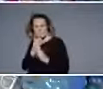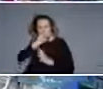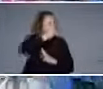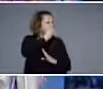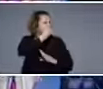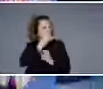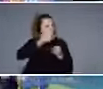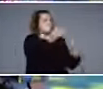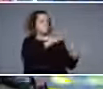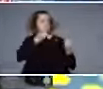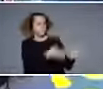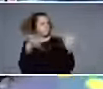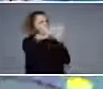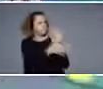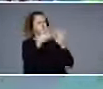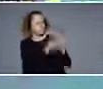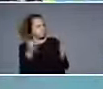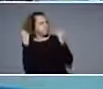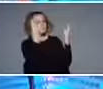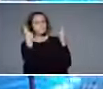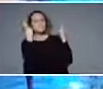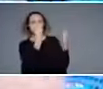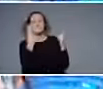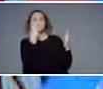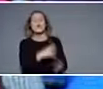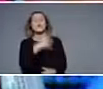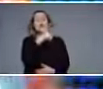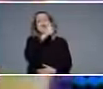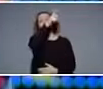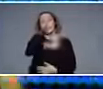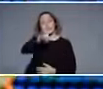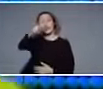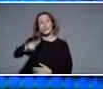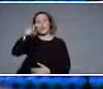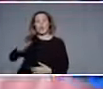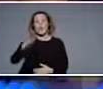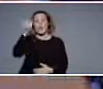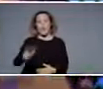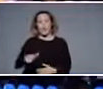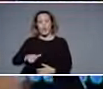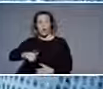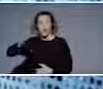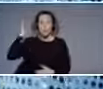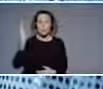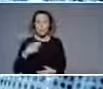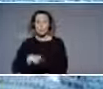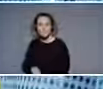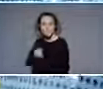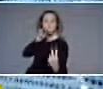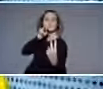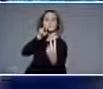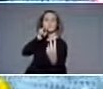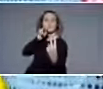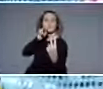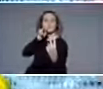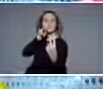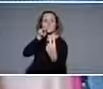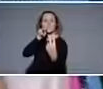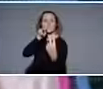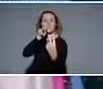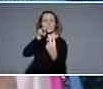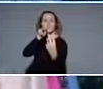lograron callar. Por todo aquel que al culpable miró y sus ojos no quiso